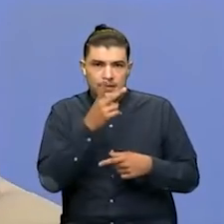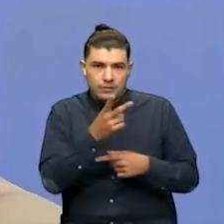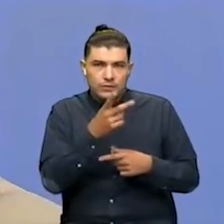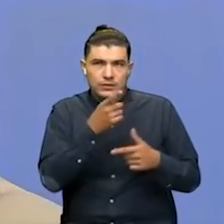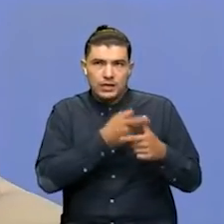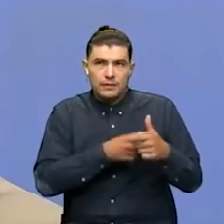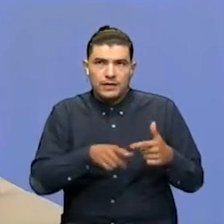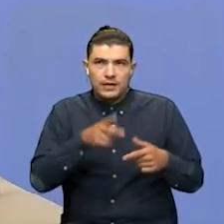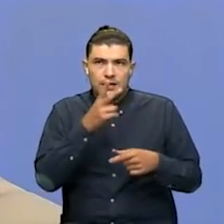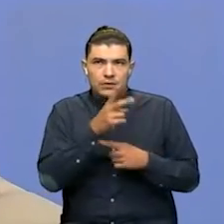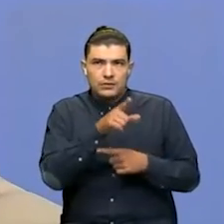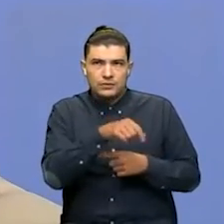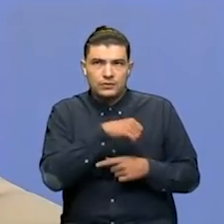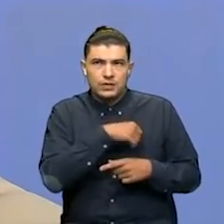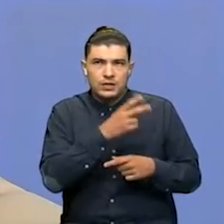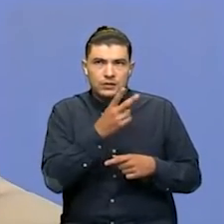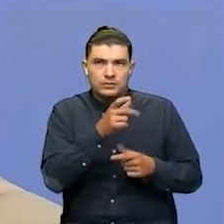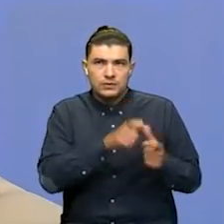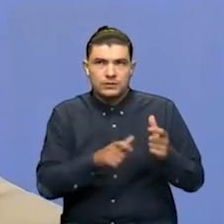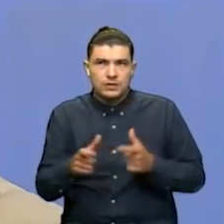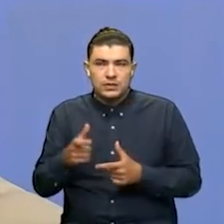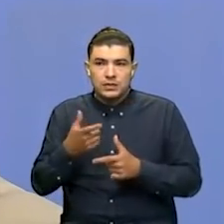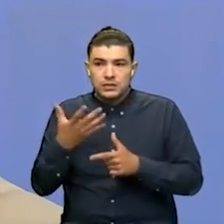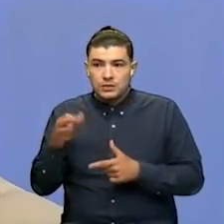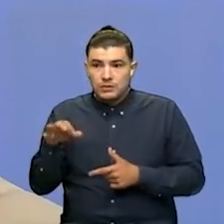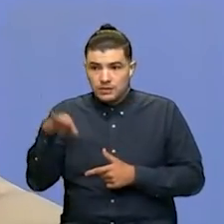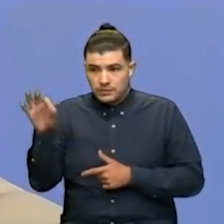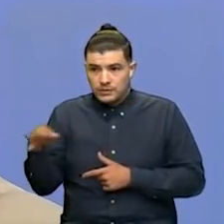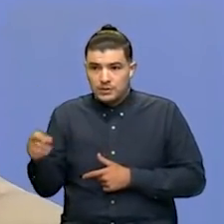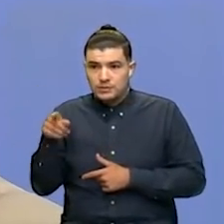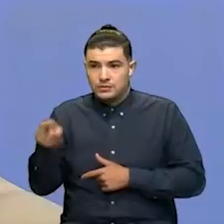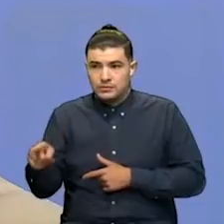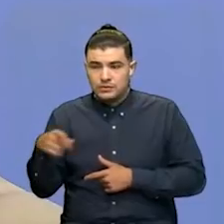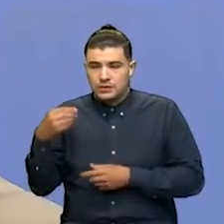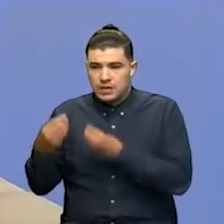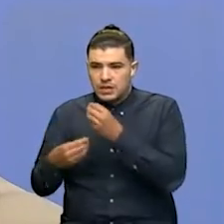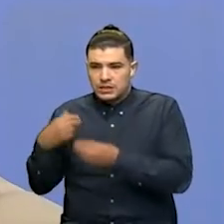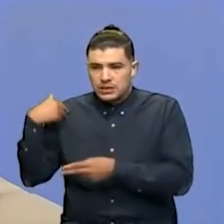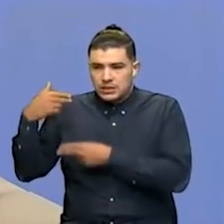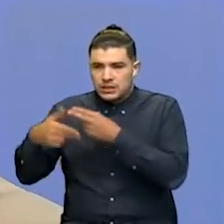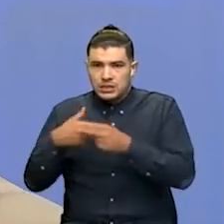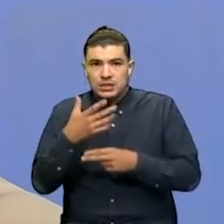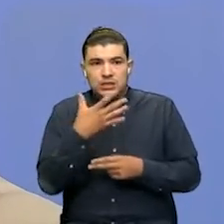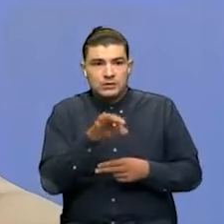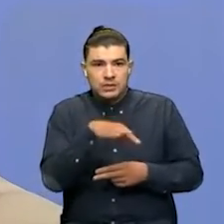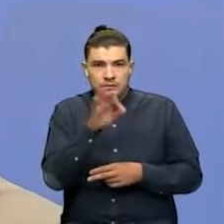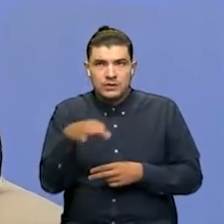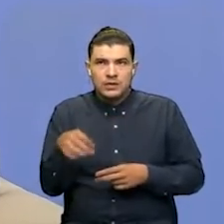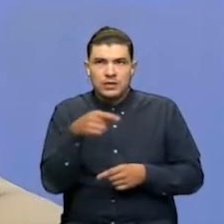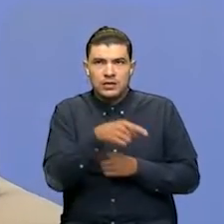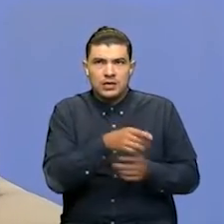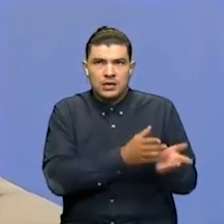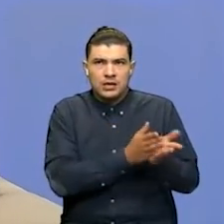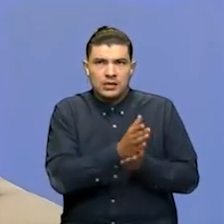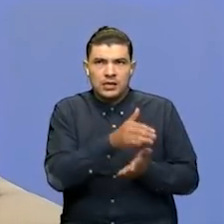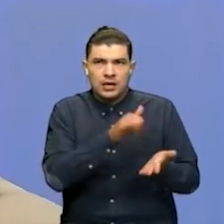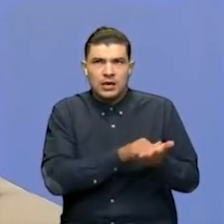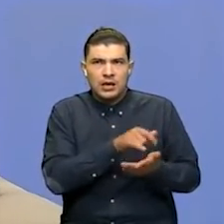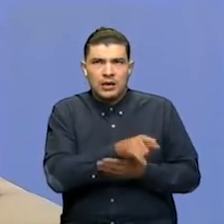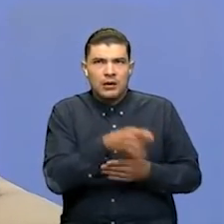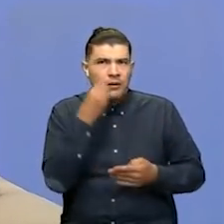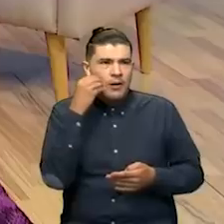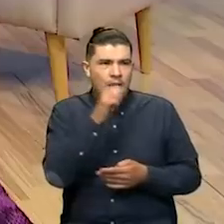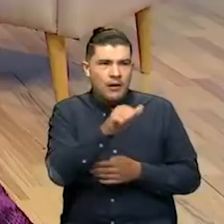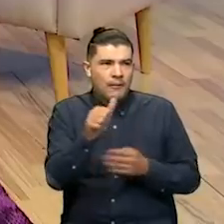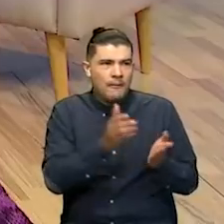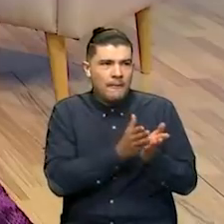la propiedad que tengan los 2 señores. Y el 50% es el que se hace la sucesión y el otro 50% sería para la abuelita. Quedaría en